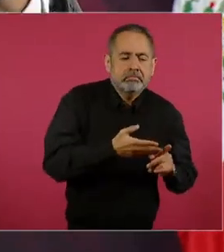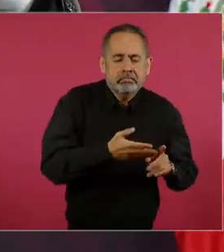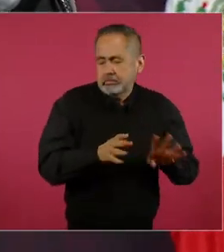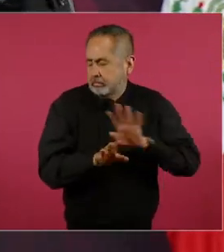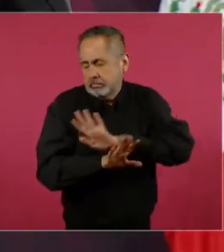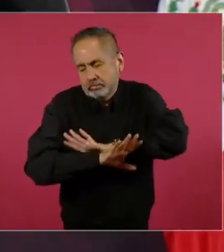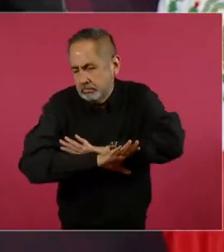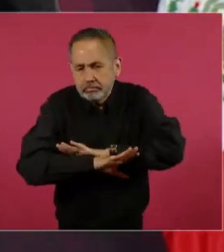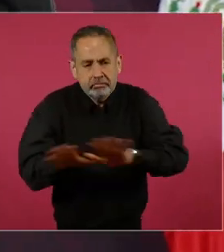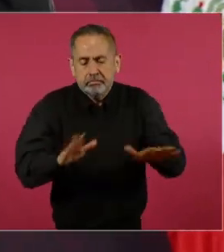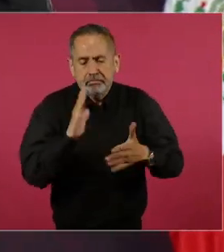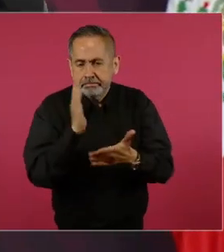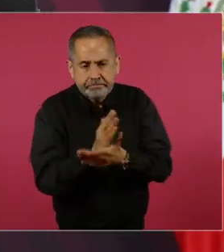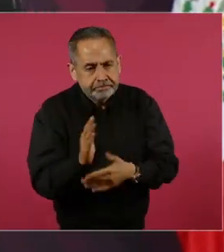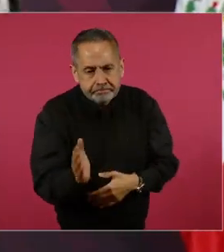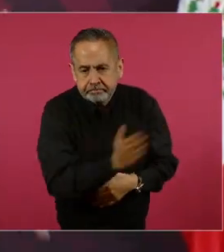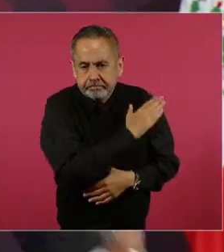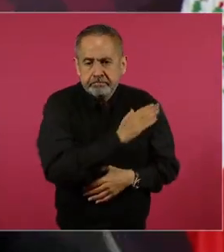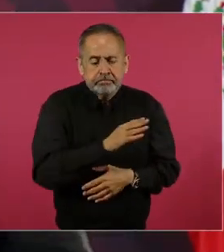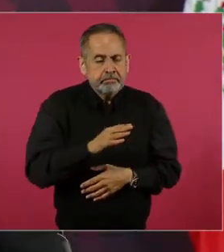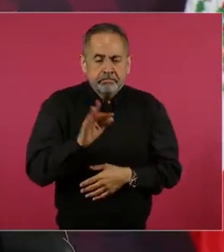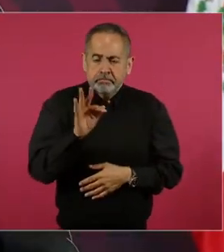Primero,